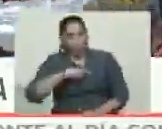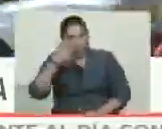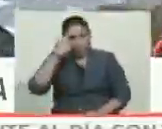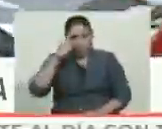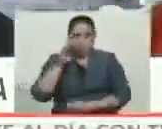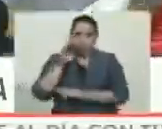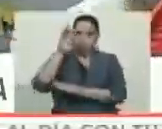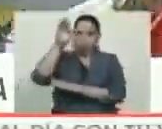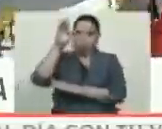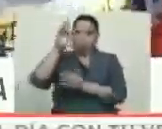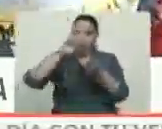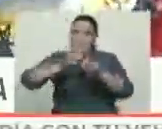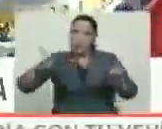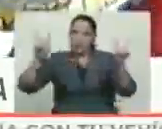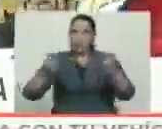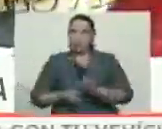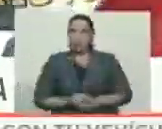paz.